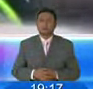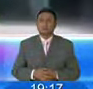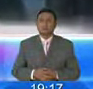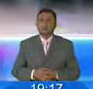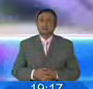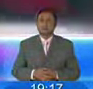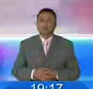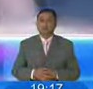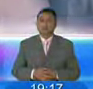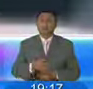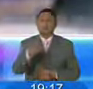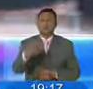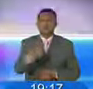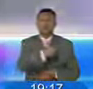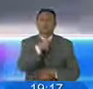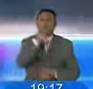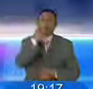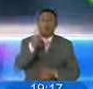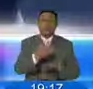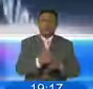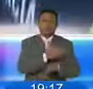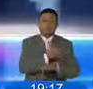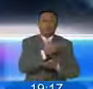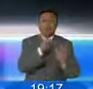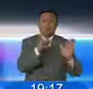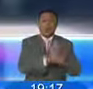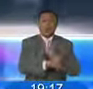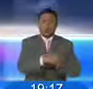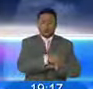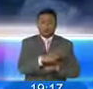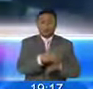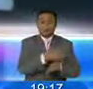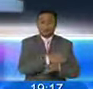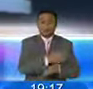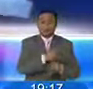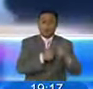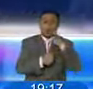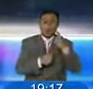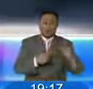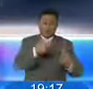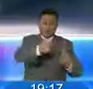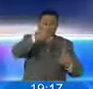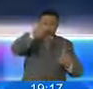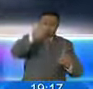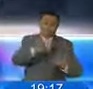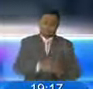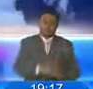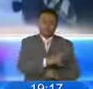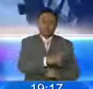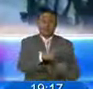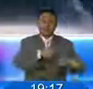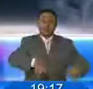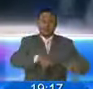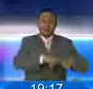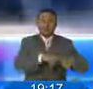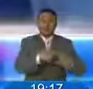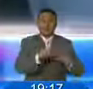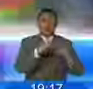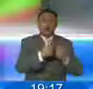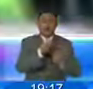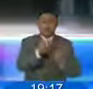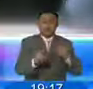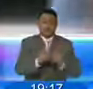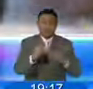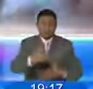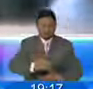Este es el instante en el que el hombre acusado de ser el presunto autor de un asalto a mano armada es sacado de ese inmueble ante un grupo de